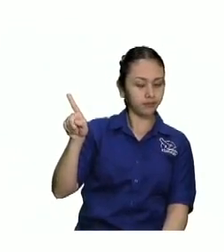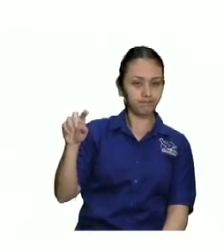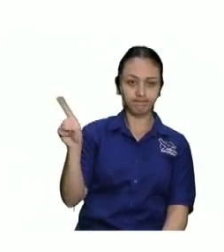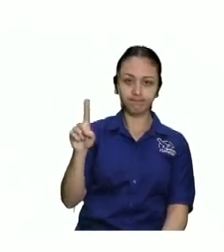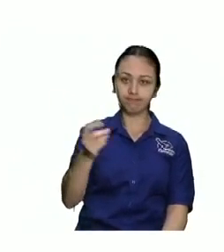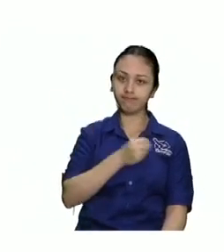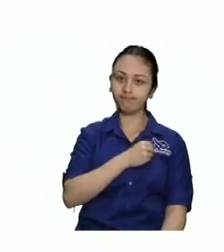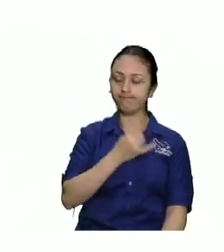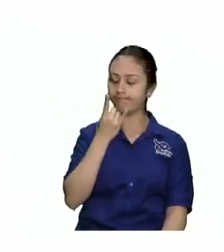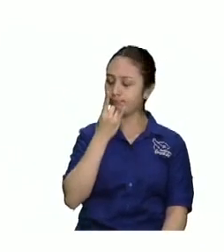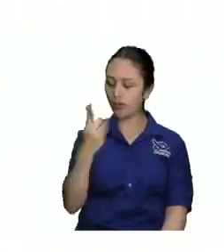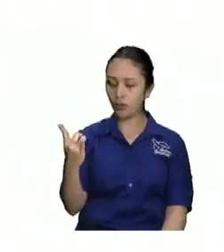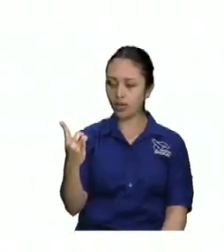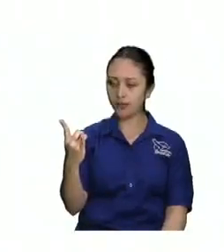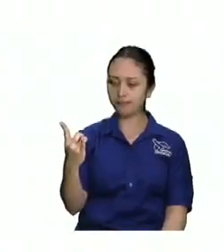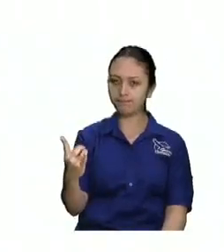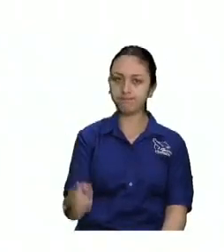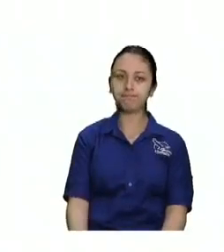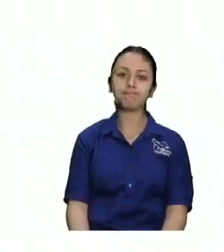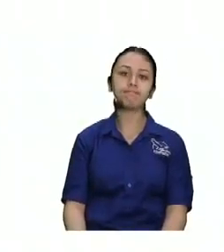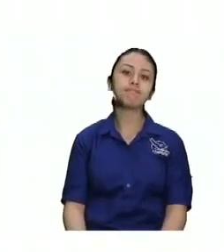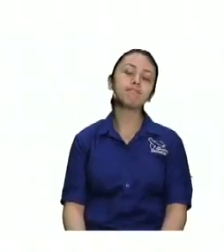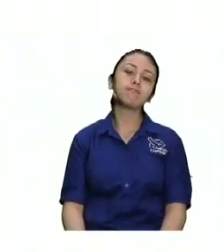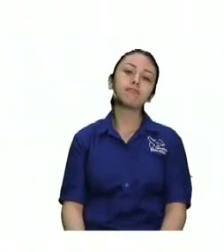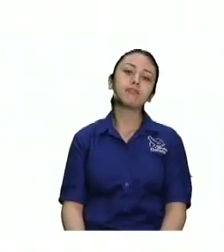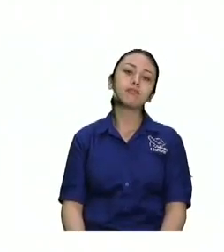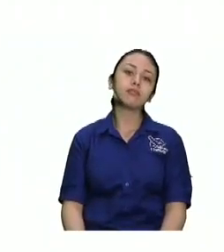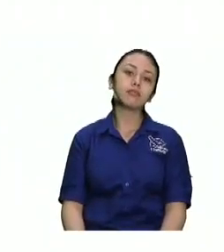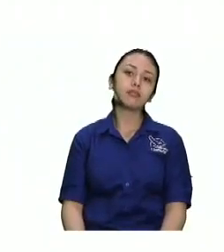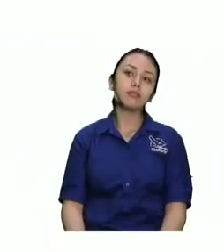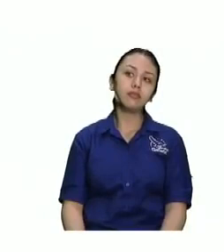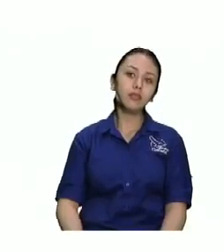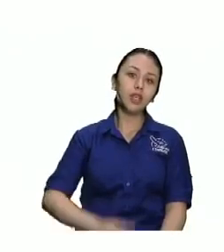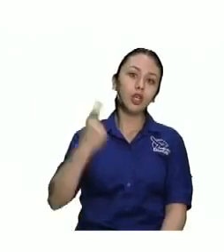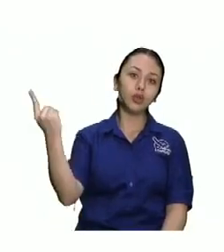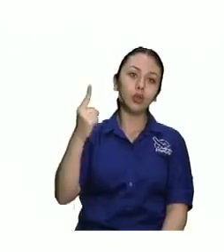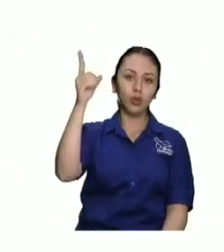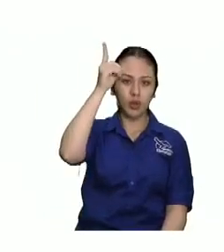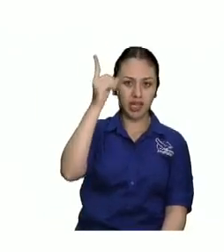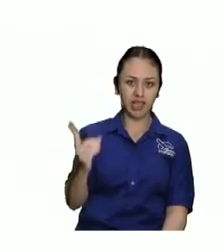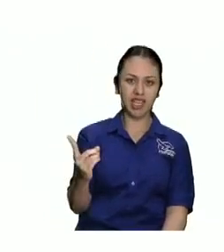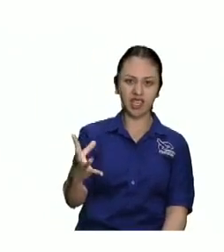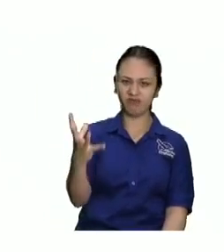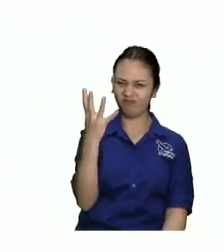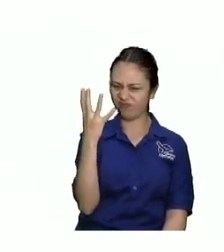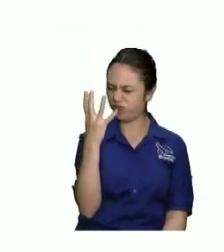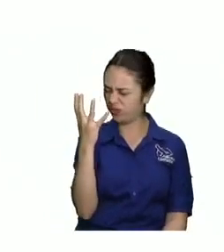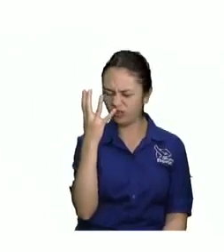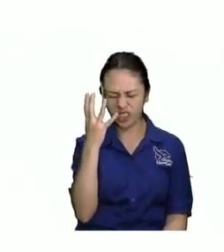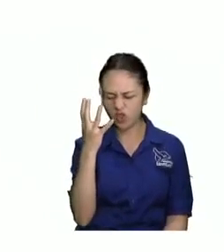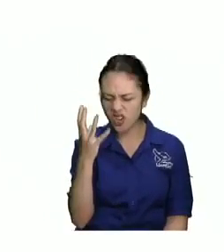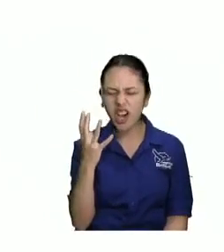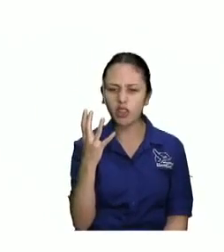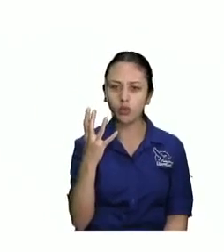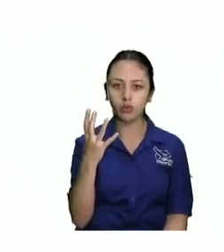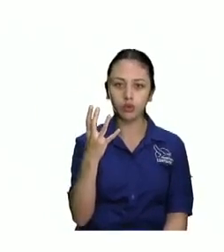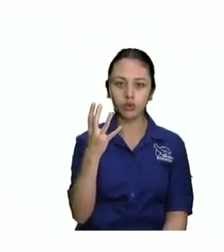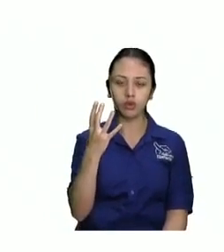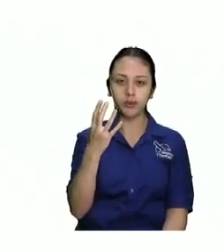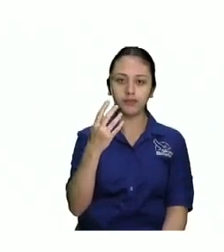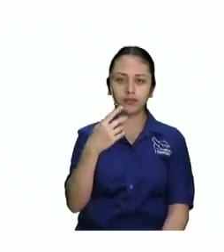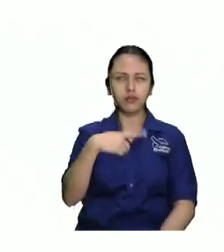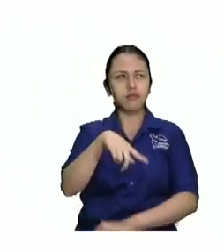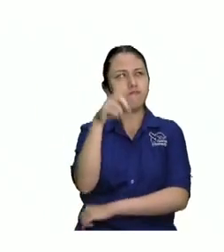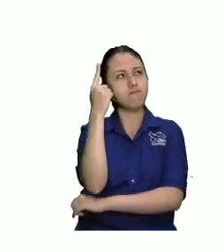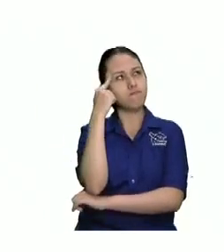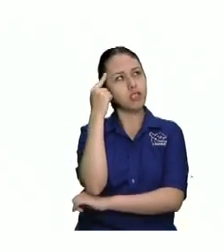reconciliación de ella en la mañana siguiente. El pastor admitió que a lo largo de todo el día estuvo airado pensando en la forma como él volvería a poner a